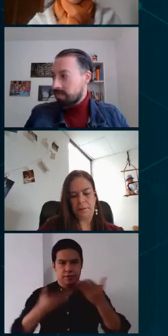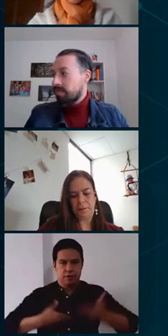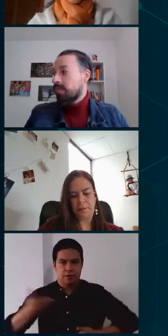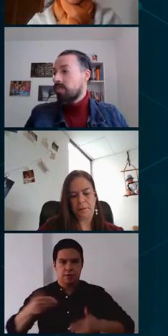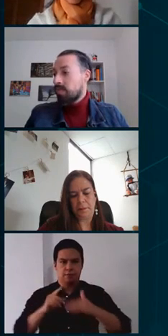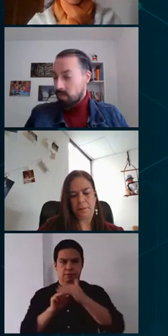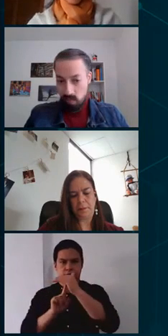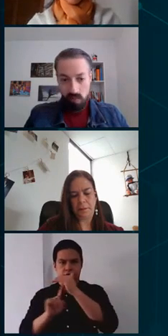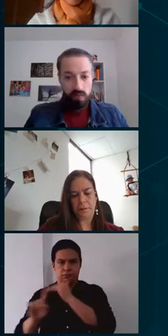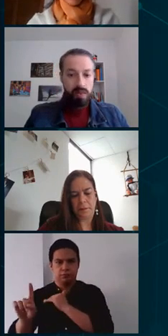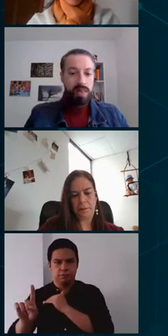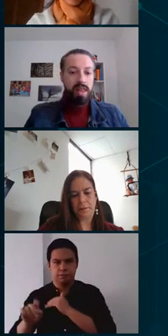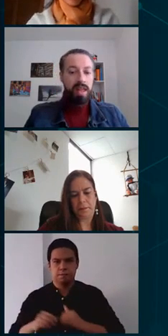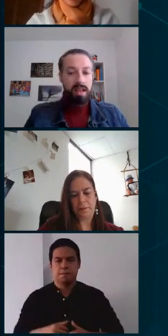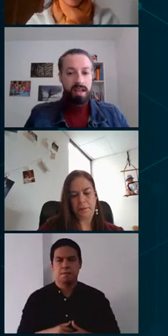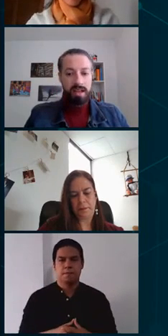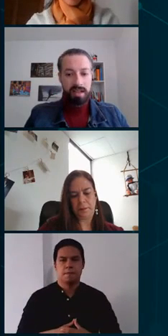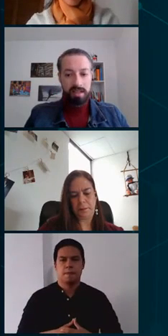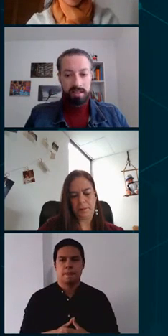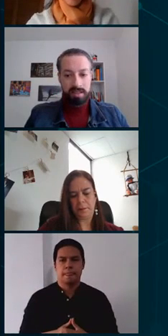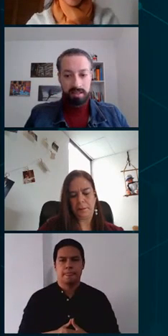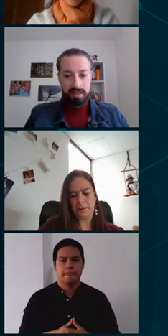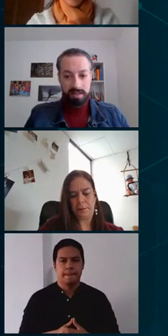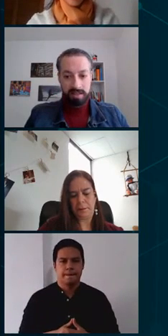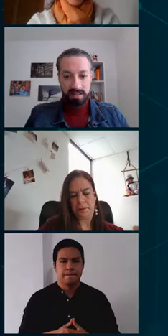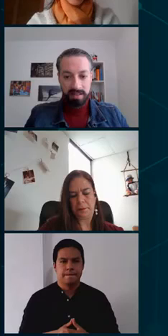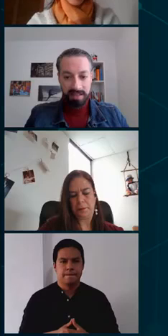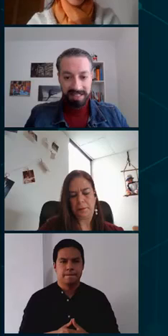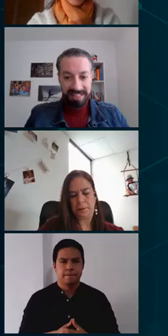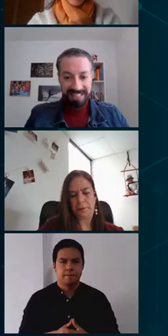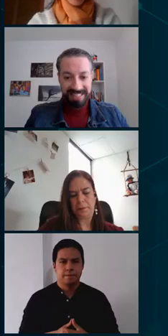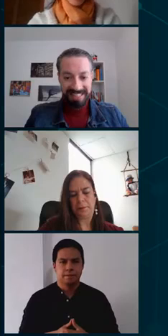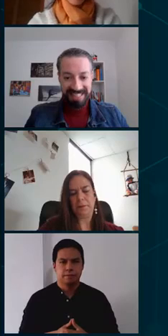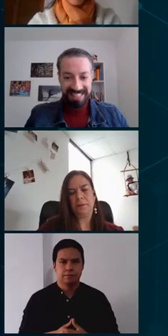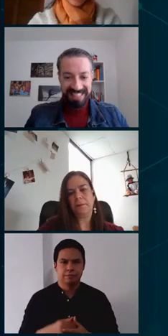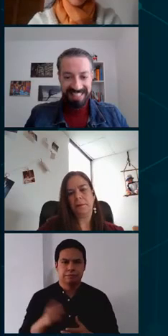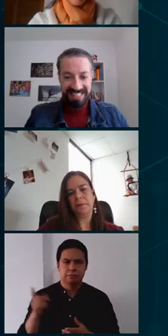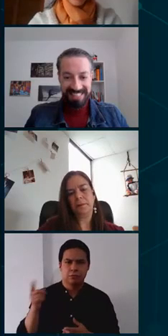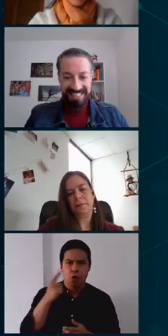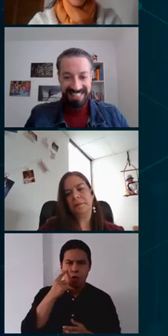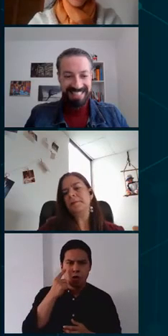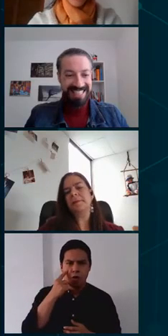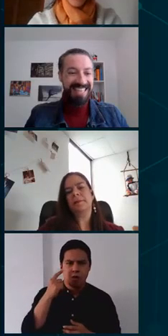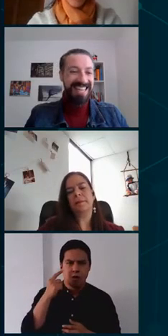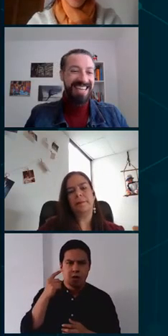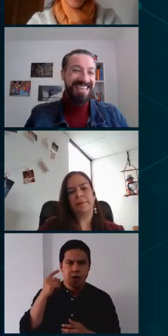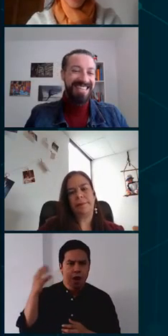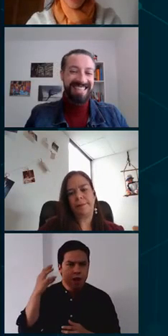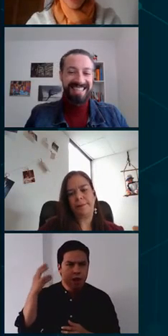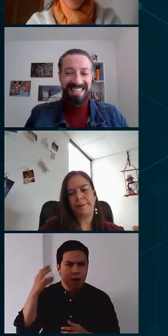Está hecho. Voy a achicar los altavoces para que no parezca que son más grandes que María.